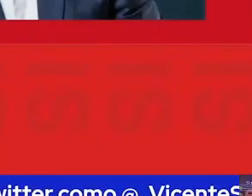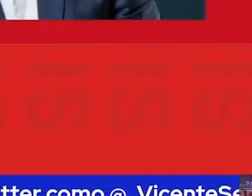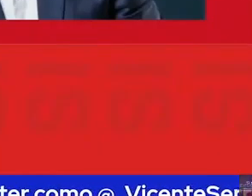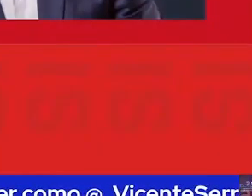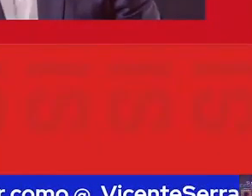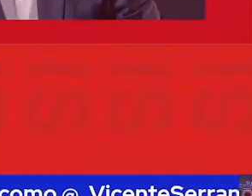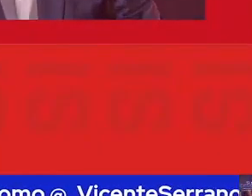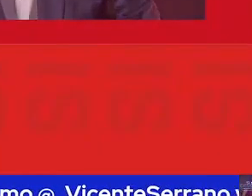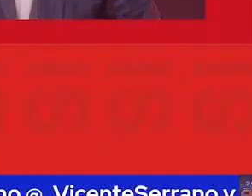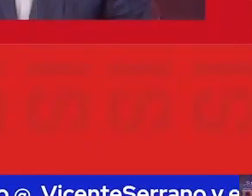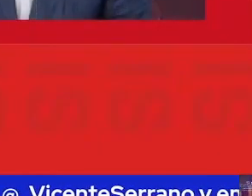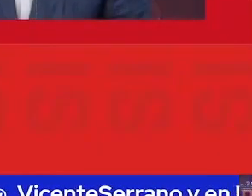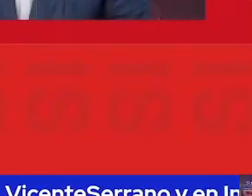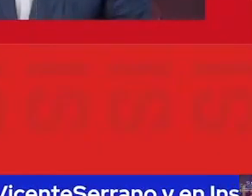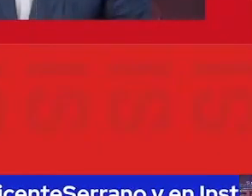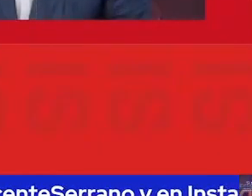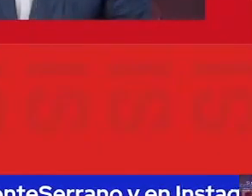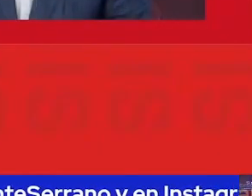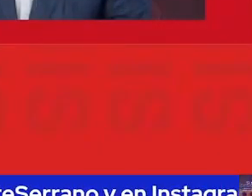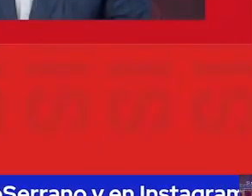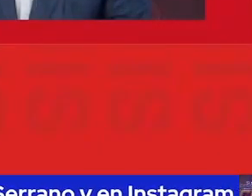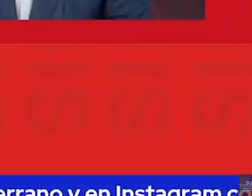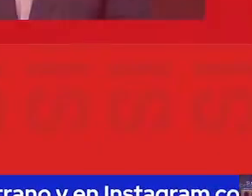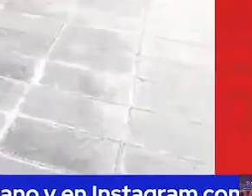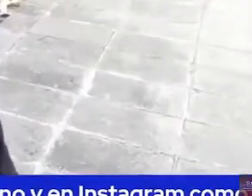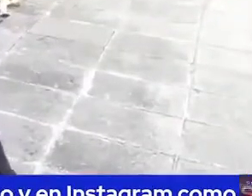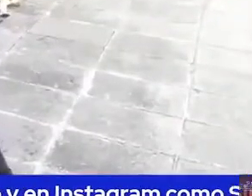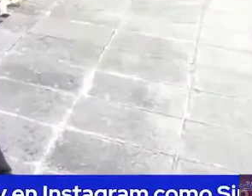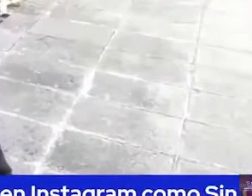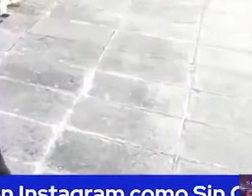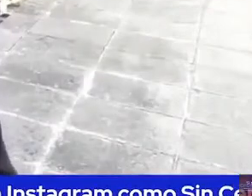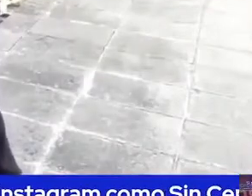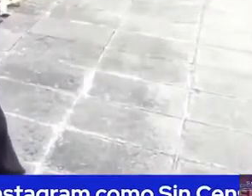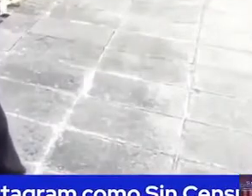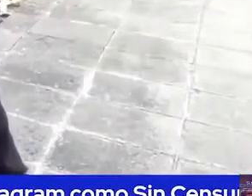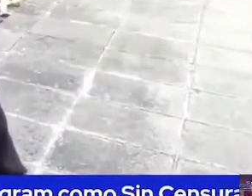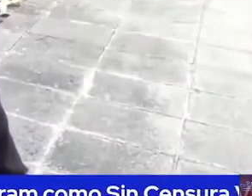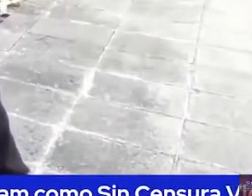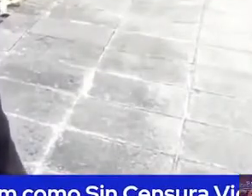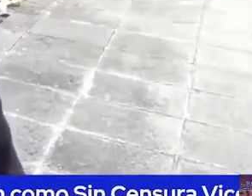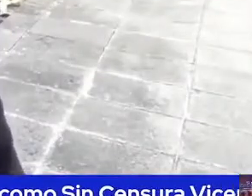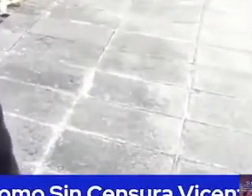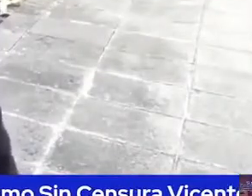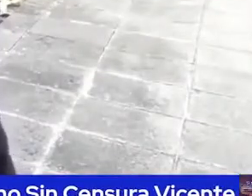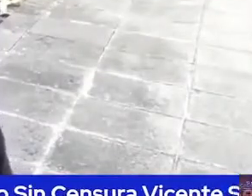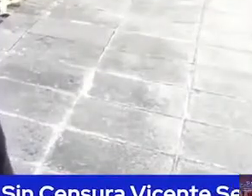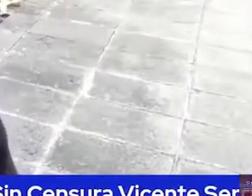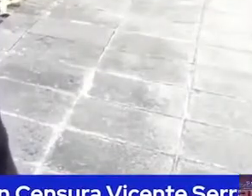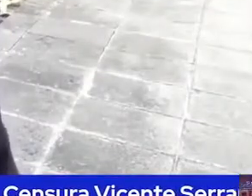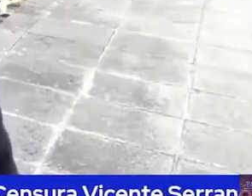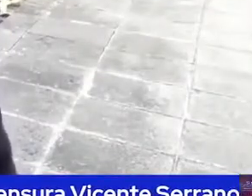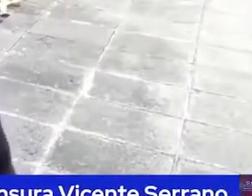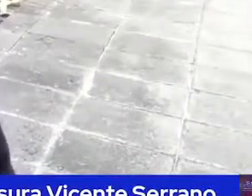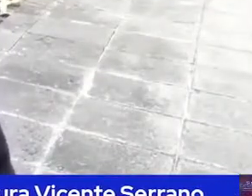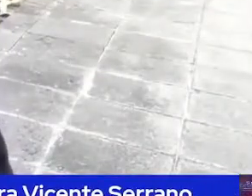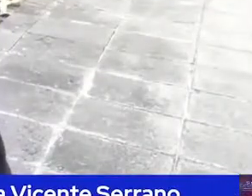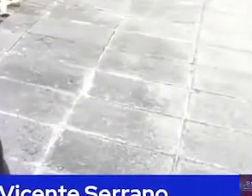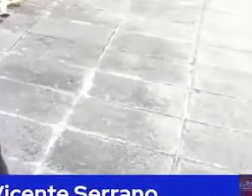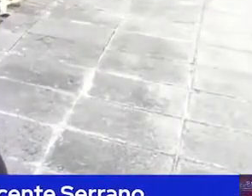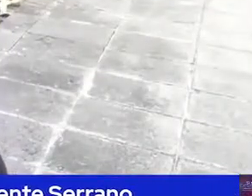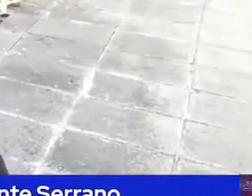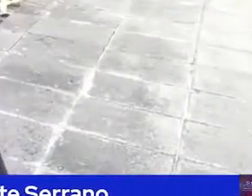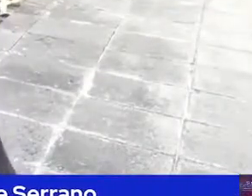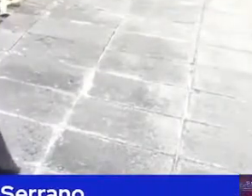importante aclararlo. Y si me permiten, mi querido Paco, mi querido Jaime, me gustaría retomar precisamente